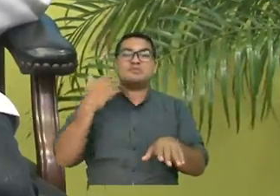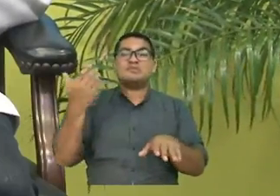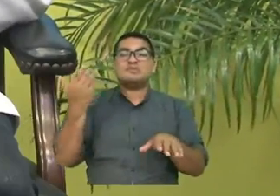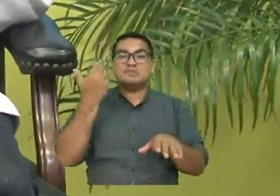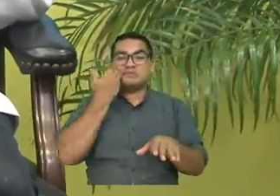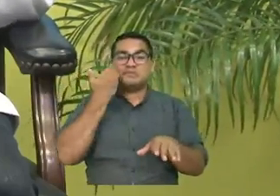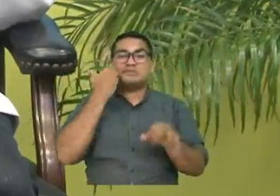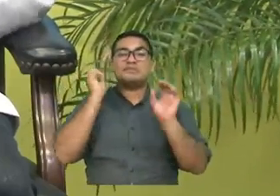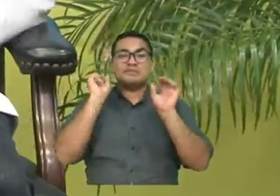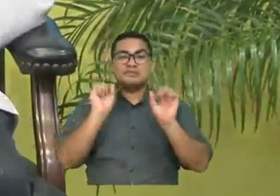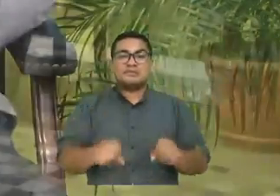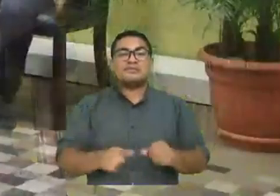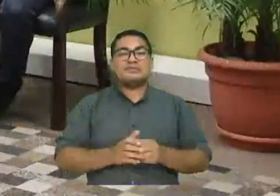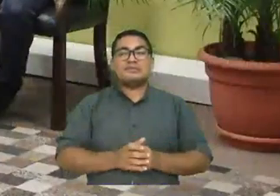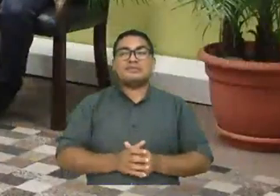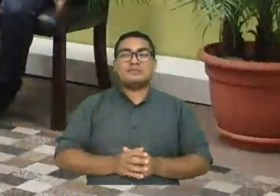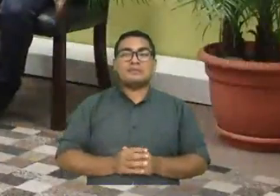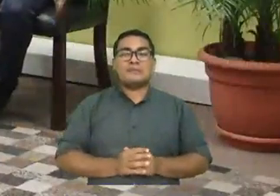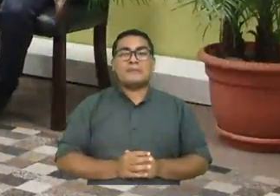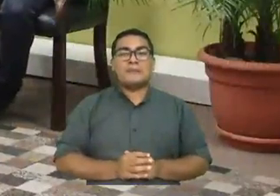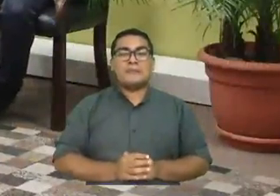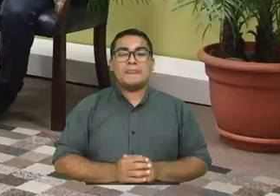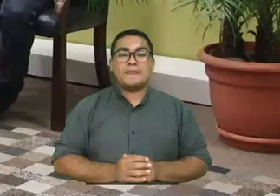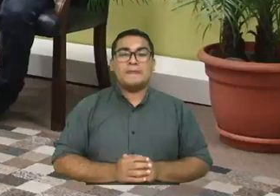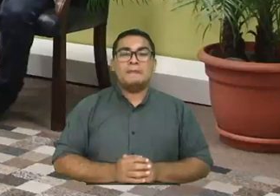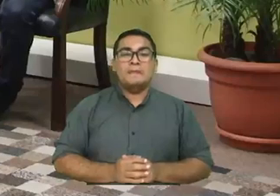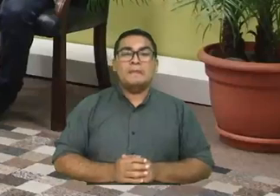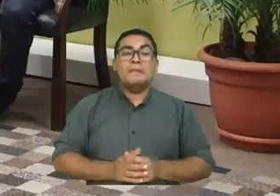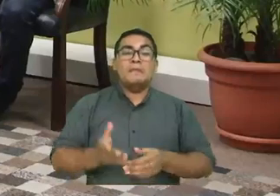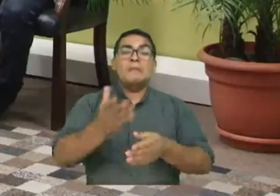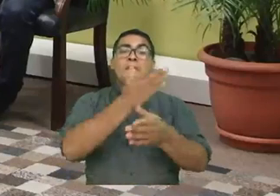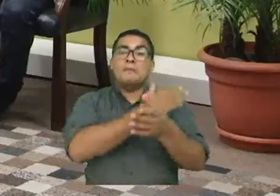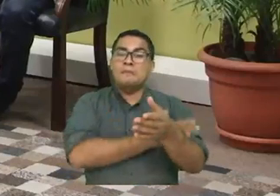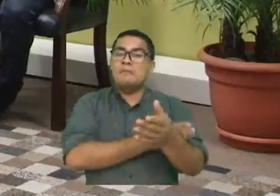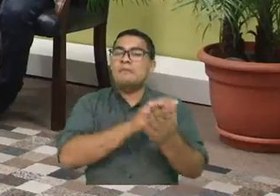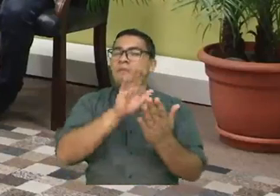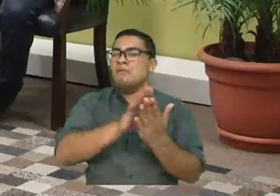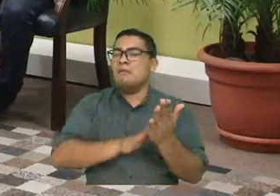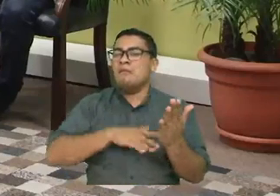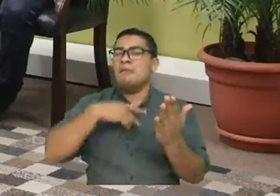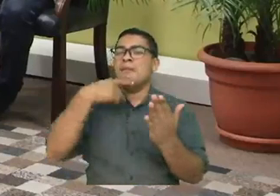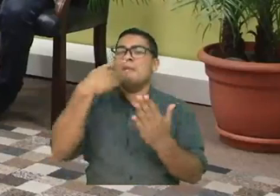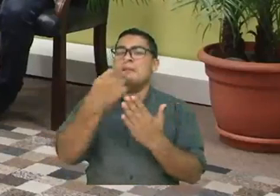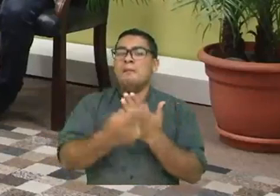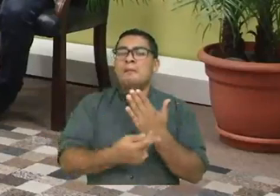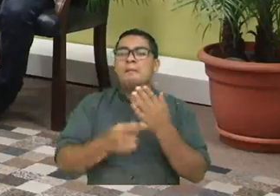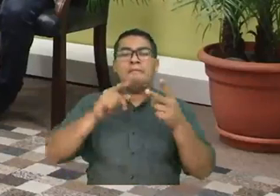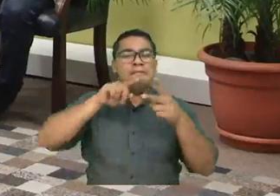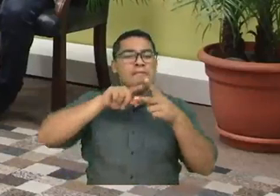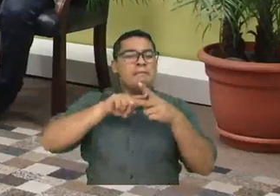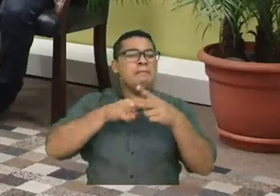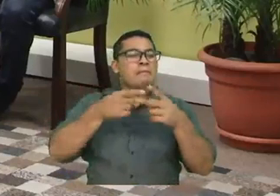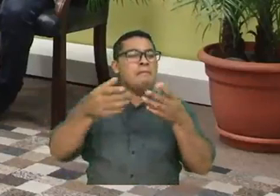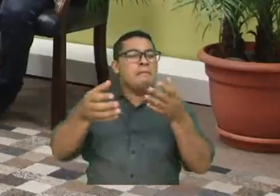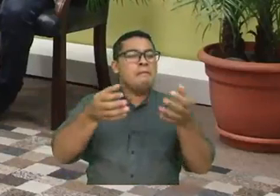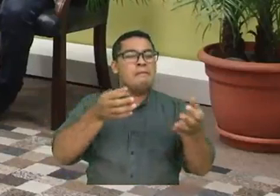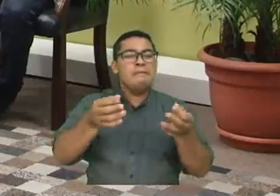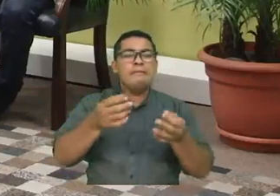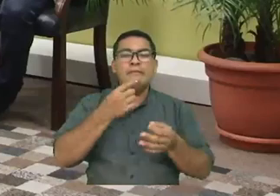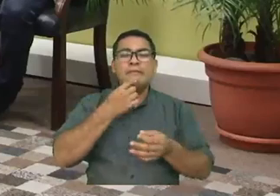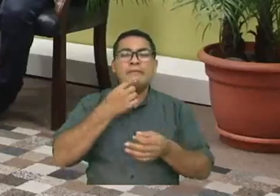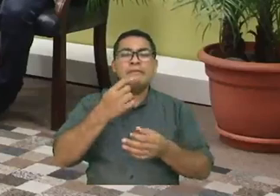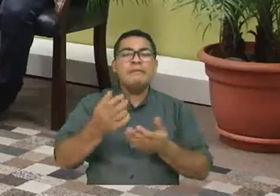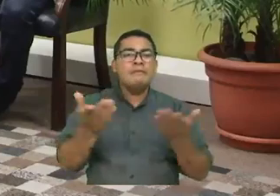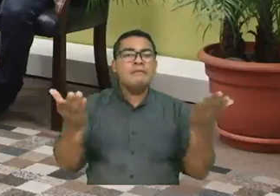organismo. Ahora, algo muy importante que usted decía al inicio del programa, y es que esta también es,